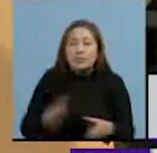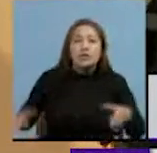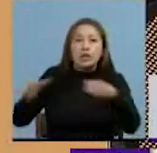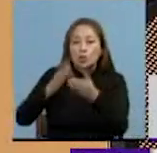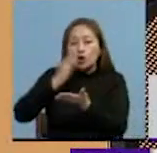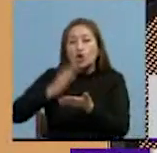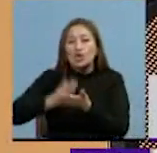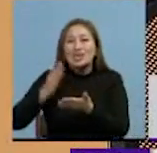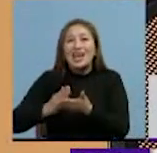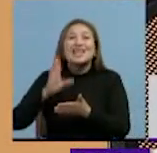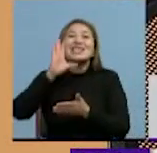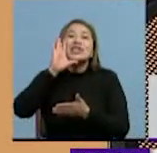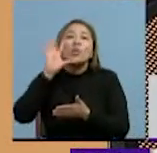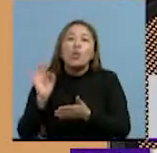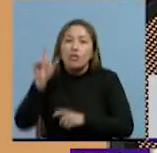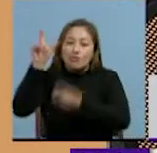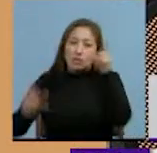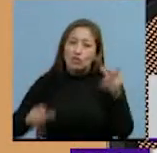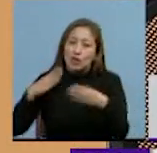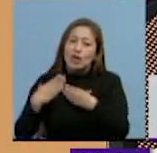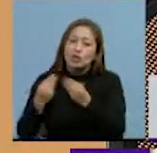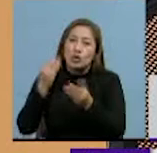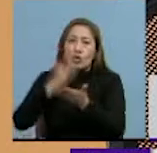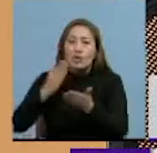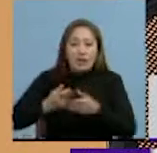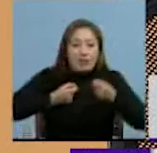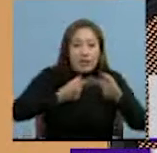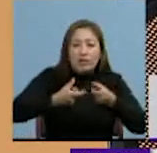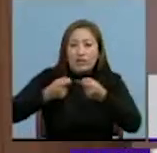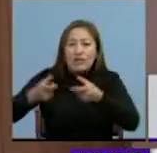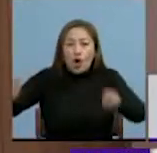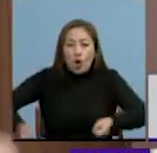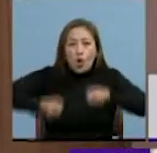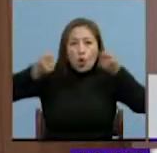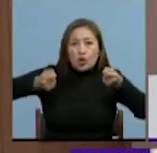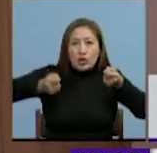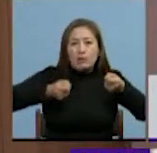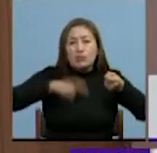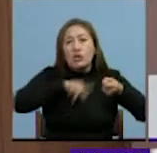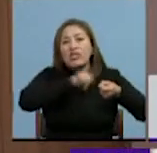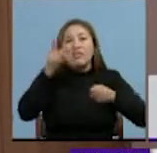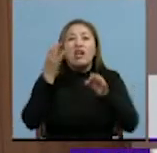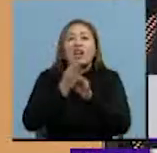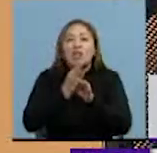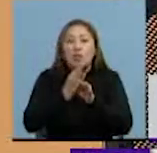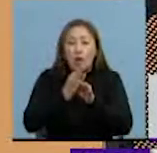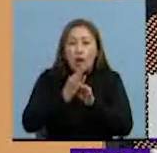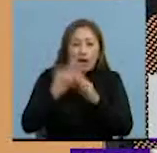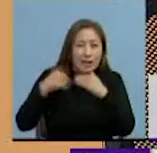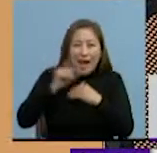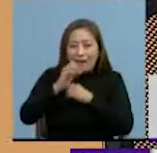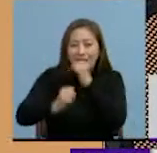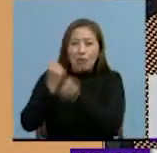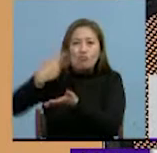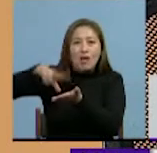cocina, 50 personas voluntarias que dan de comer, trasladan las ollas de comida desde el hogar escuela hasta el Parque San Martín